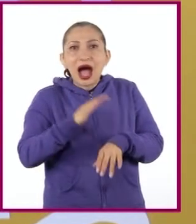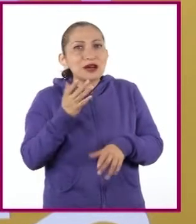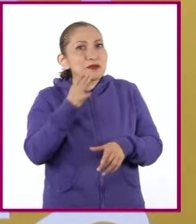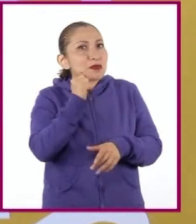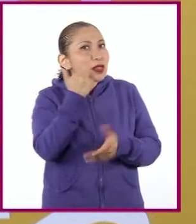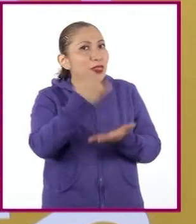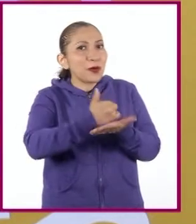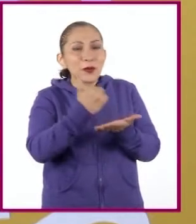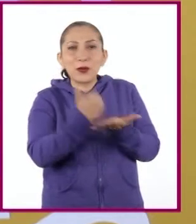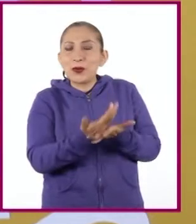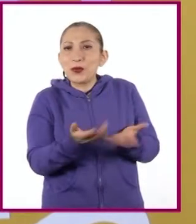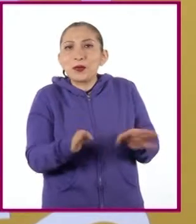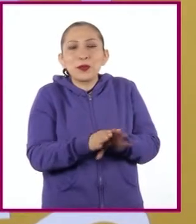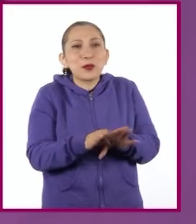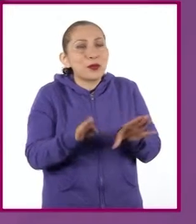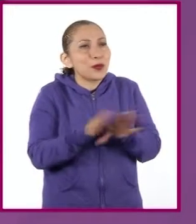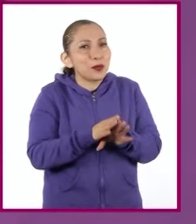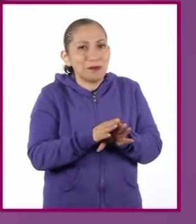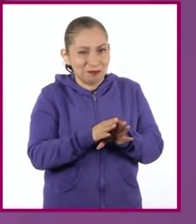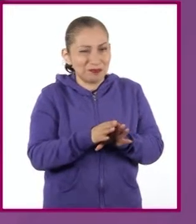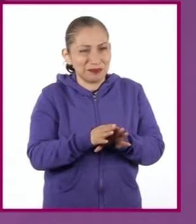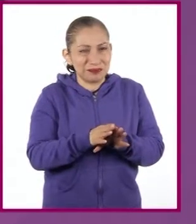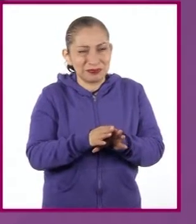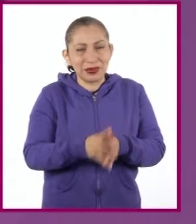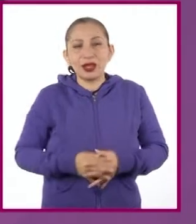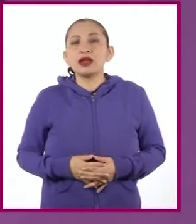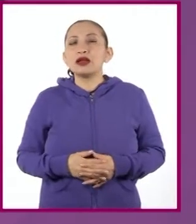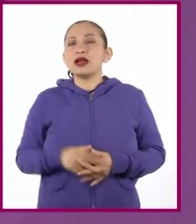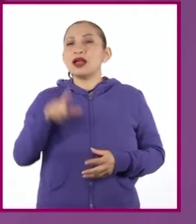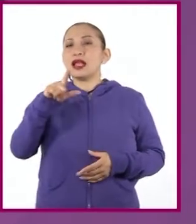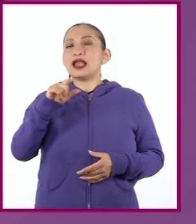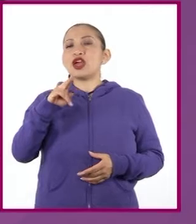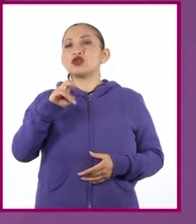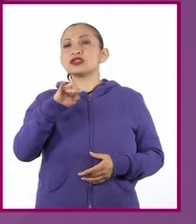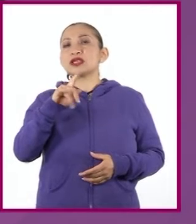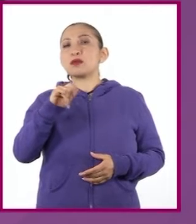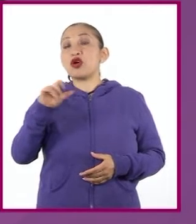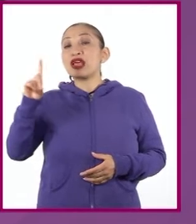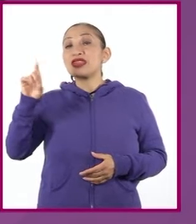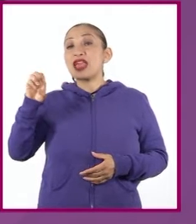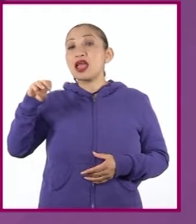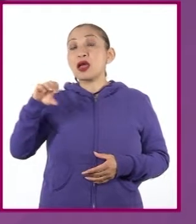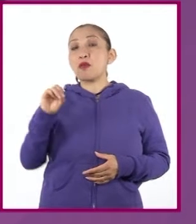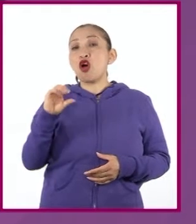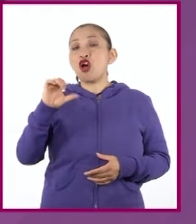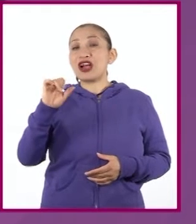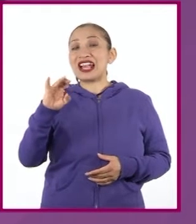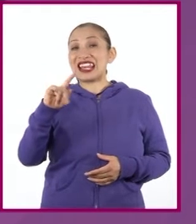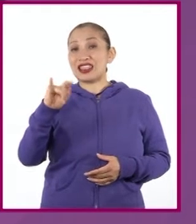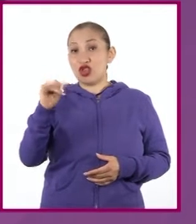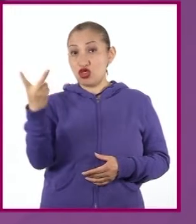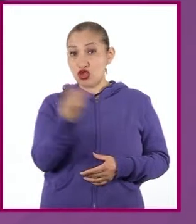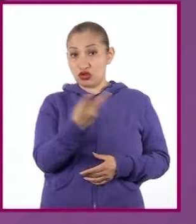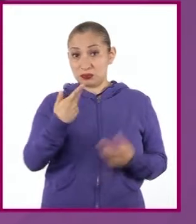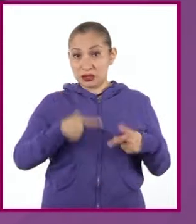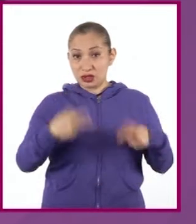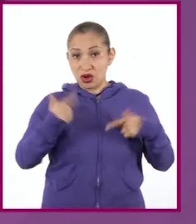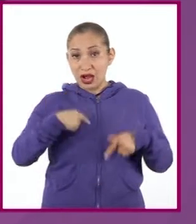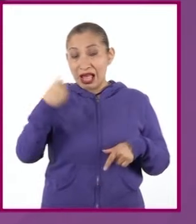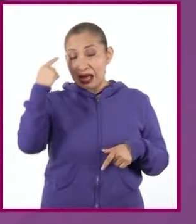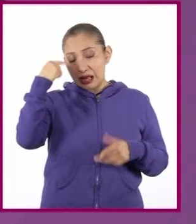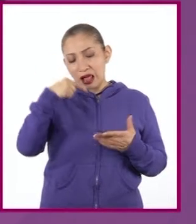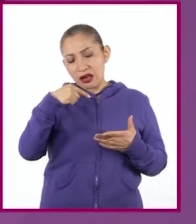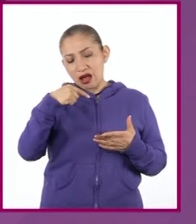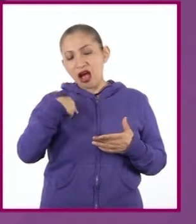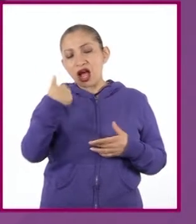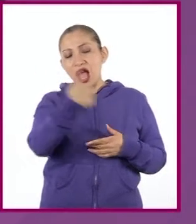ya no se podrían dividir. Leucipo y Demócrito llegaron a la conclusión de que en algún momento